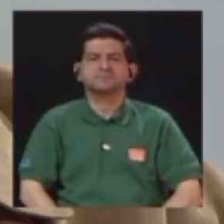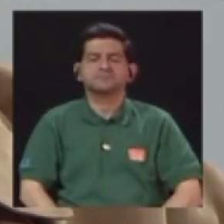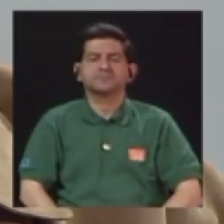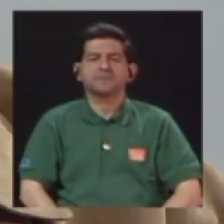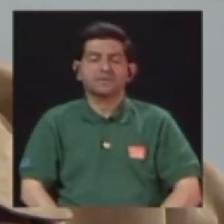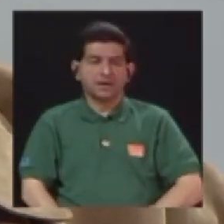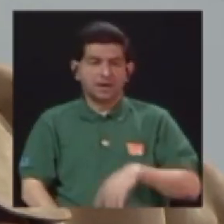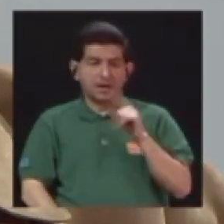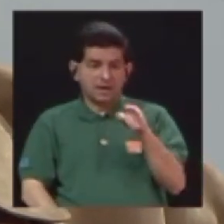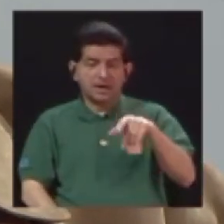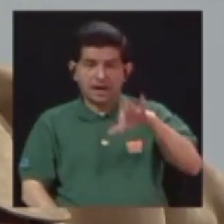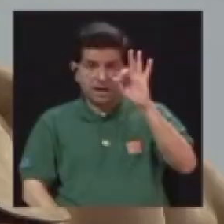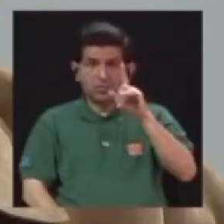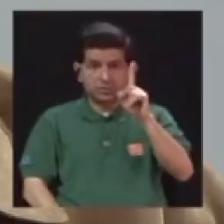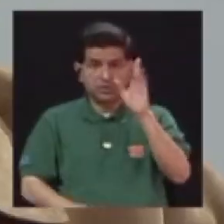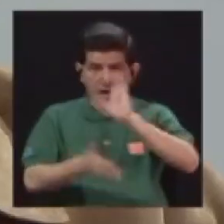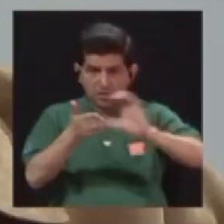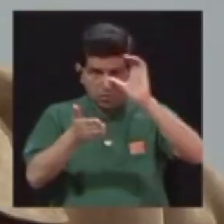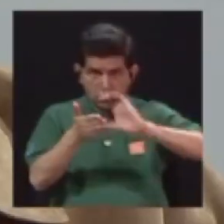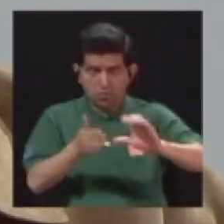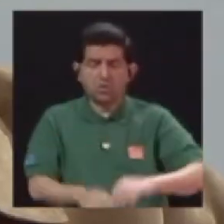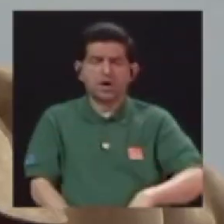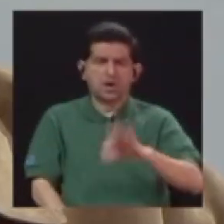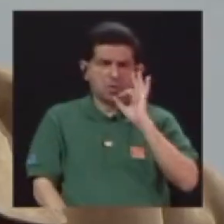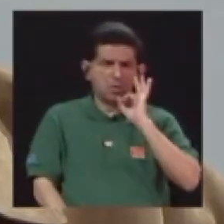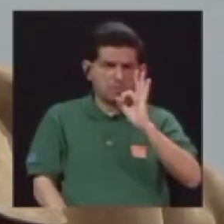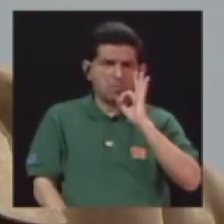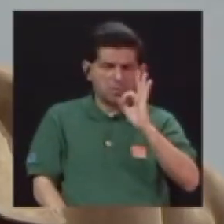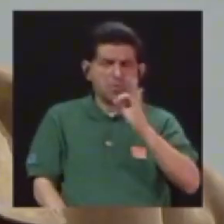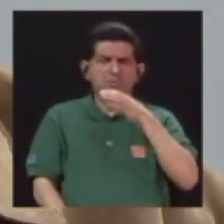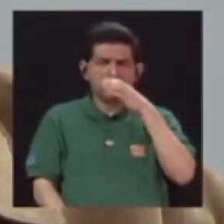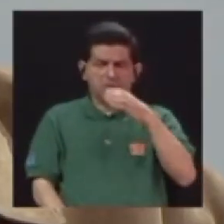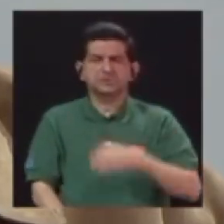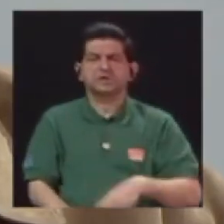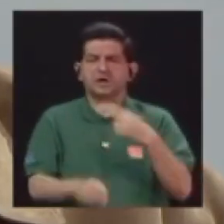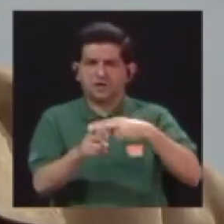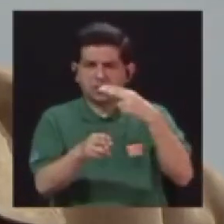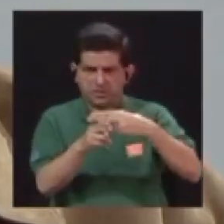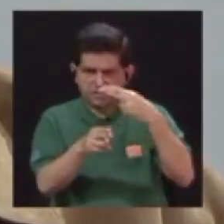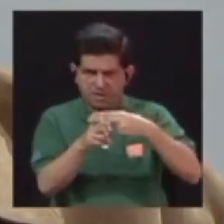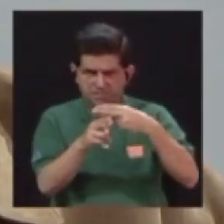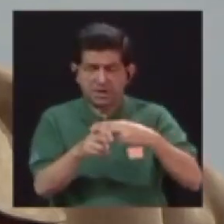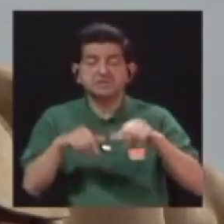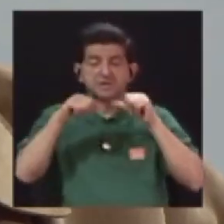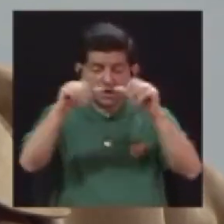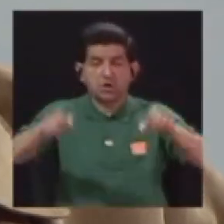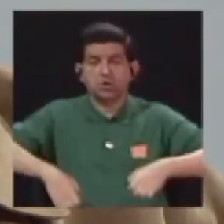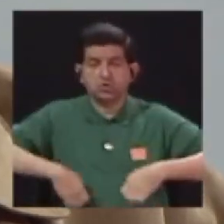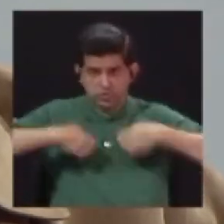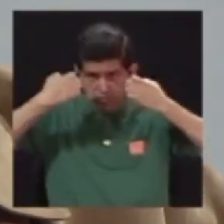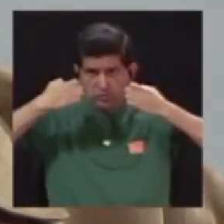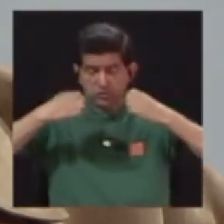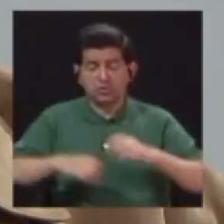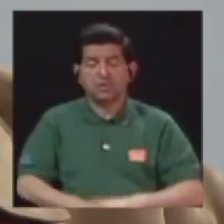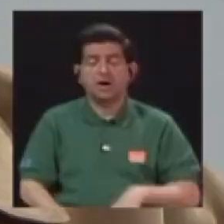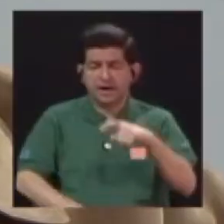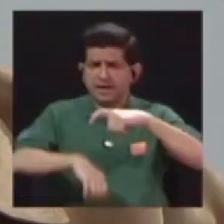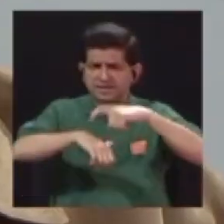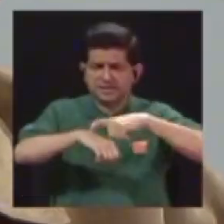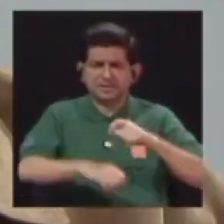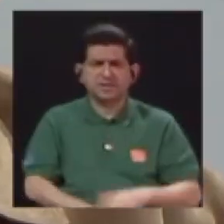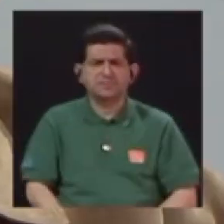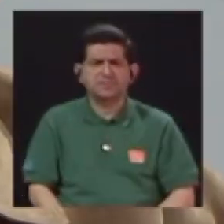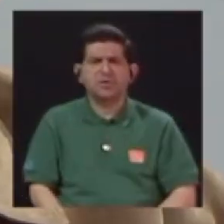Él encontró un colegio que estaba bien recomendado, que se llamaba, o se llama, porque todavía existe, en esa época se